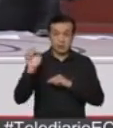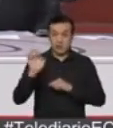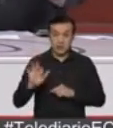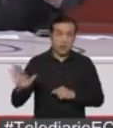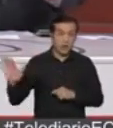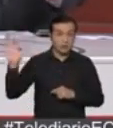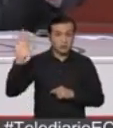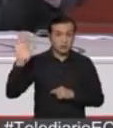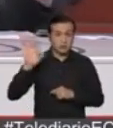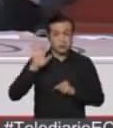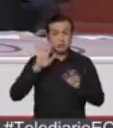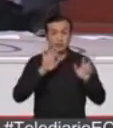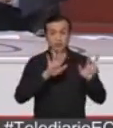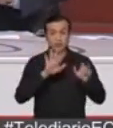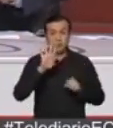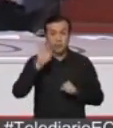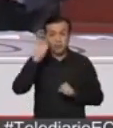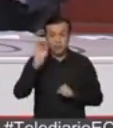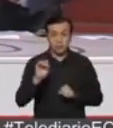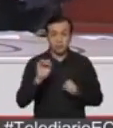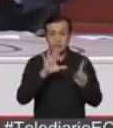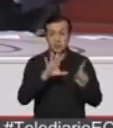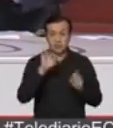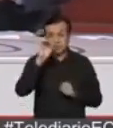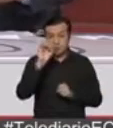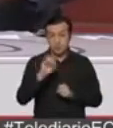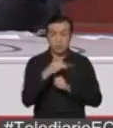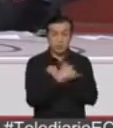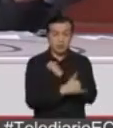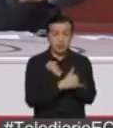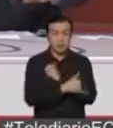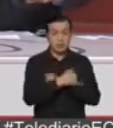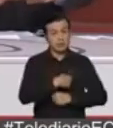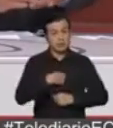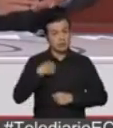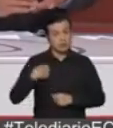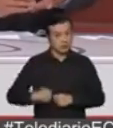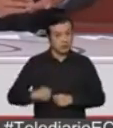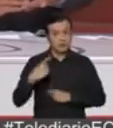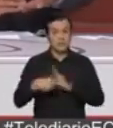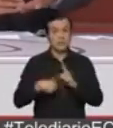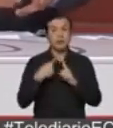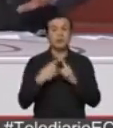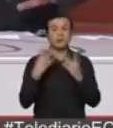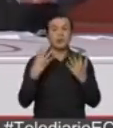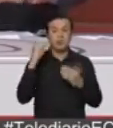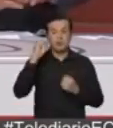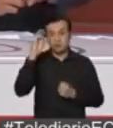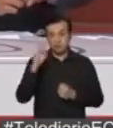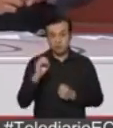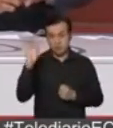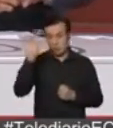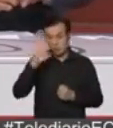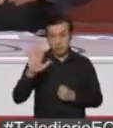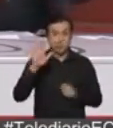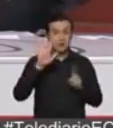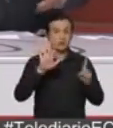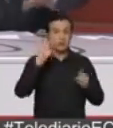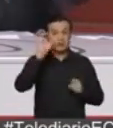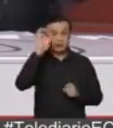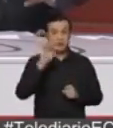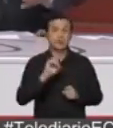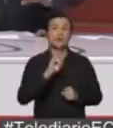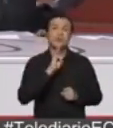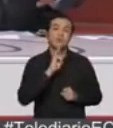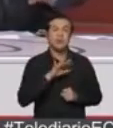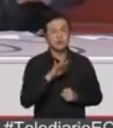De este 84%, al menos el 60% va a China, pero también va un 9% a Europa, un 6% a Estados Unidos y algo